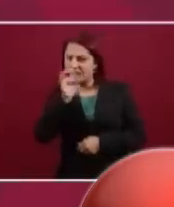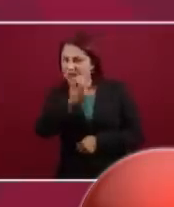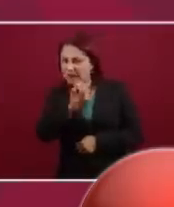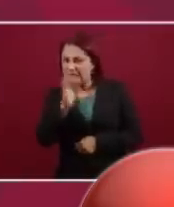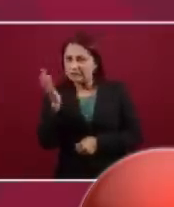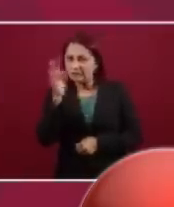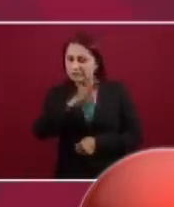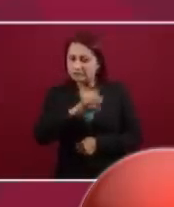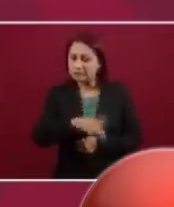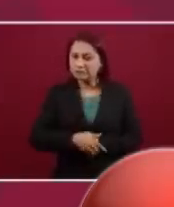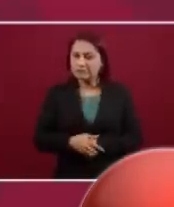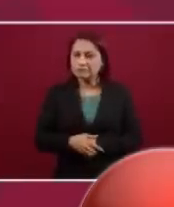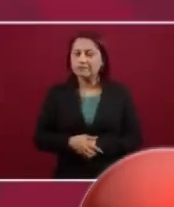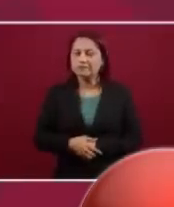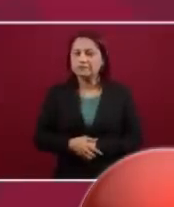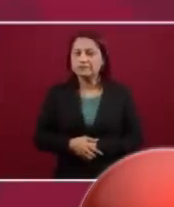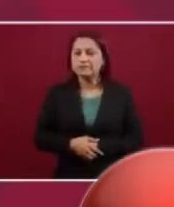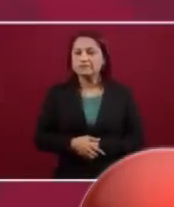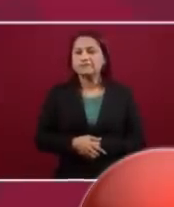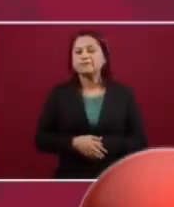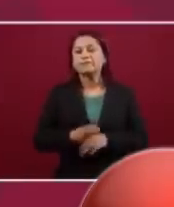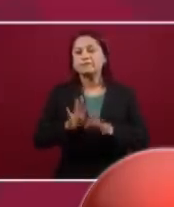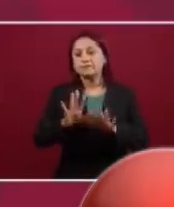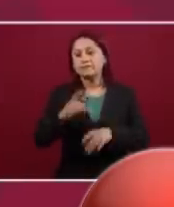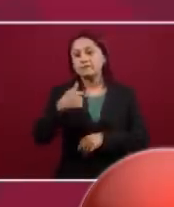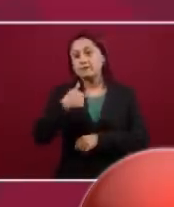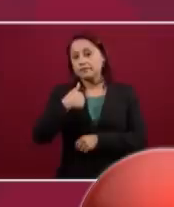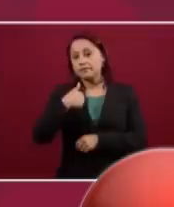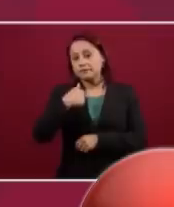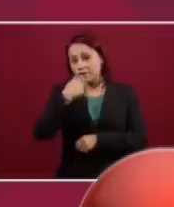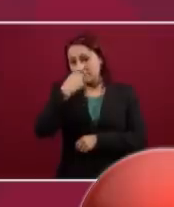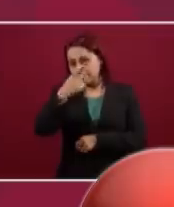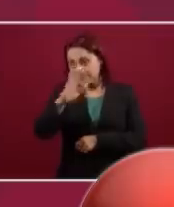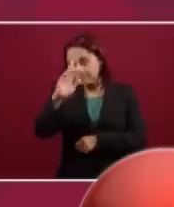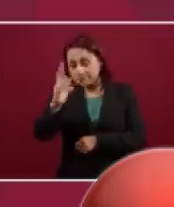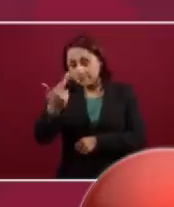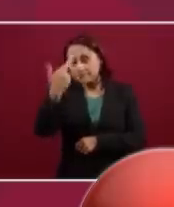Y les recuerdo también que eso,